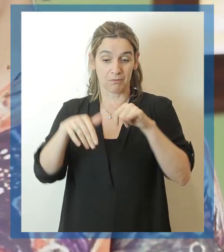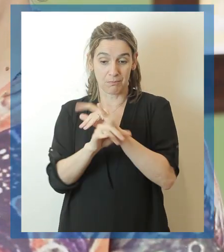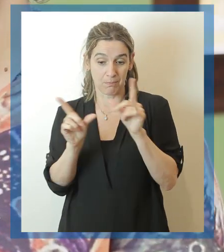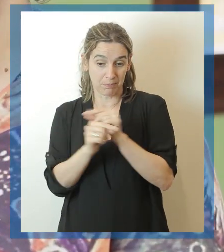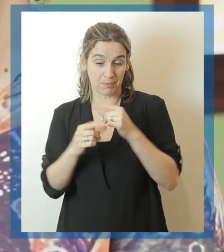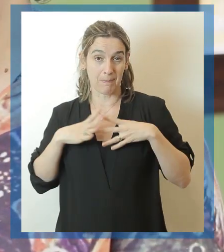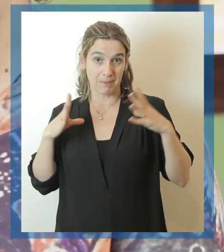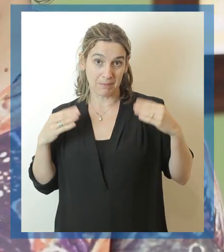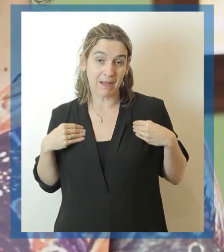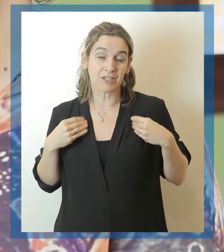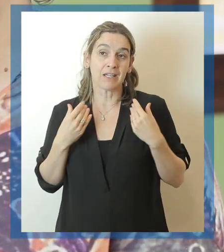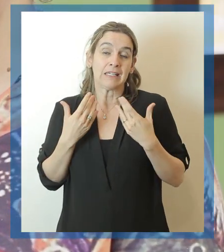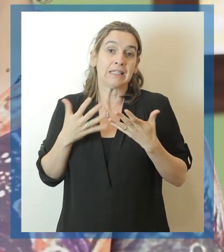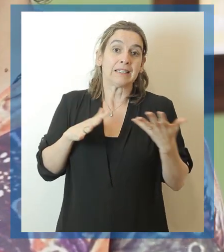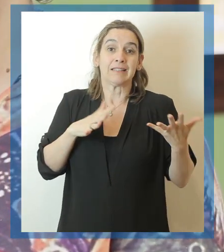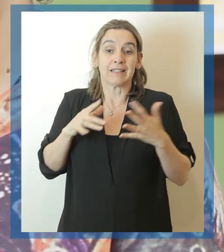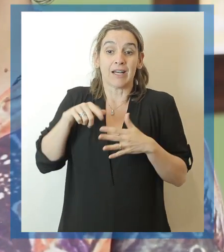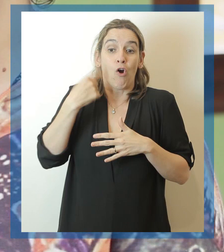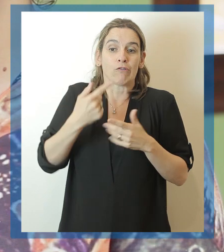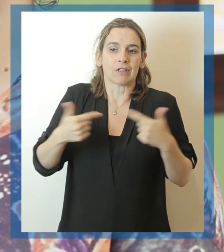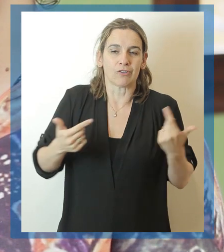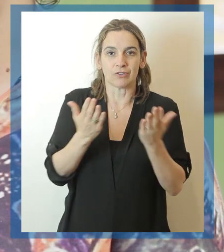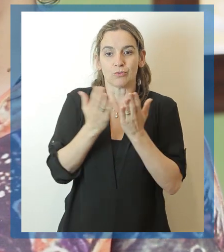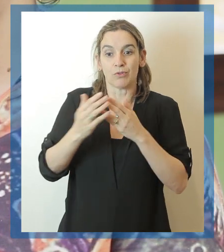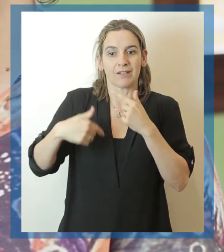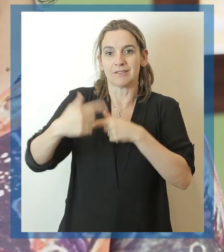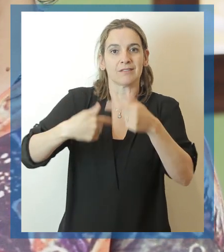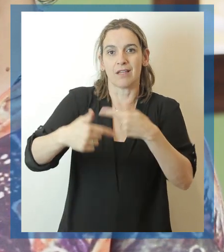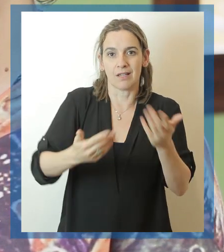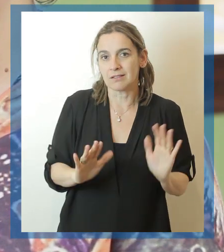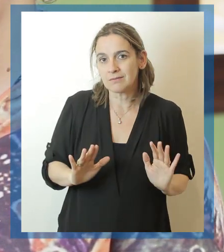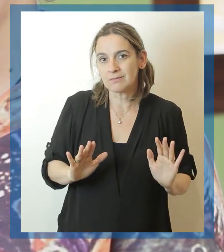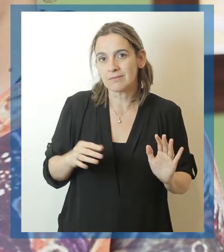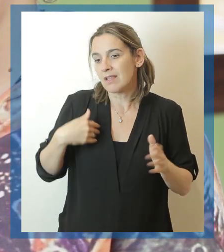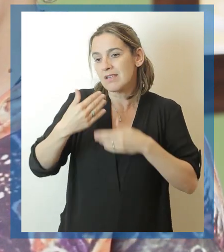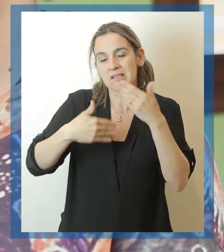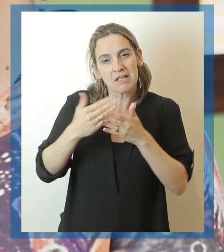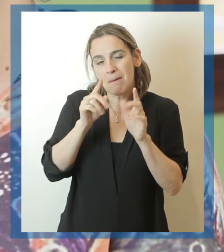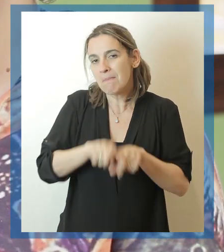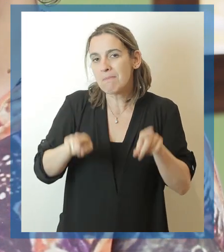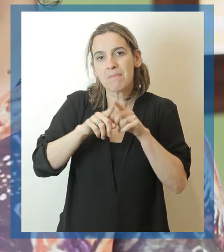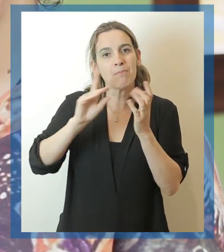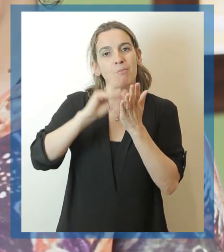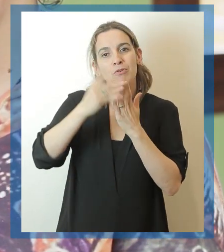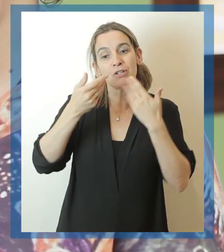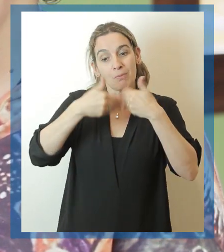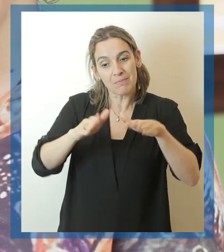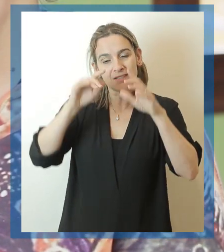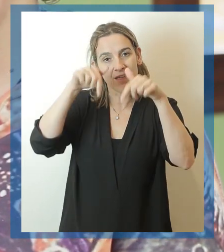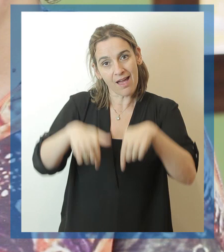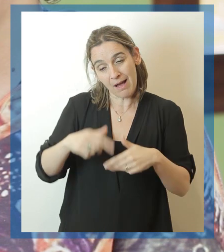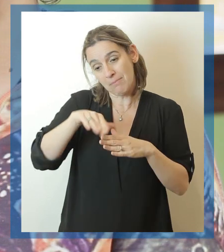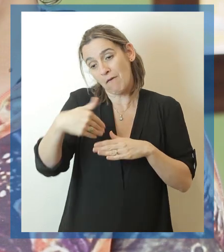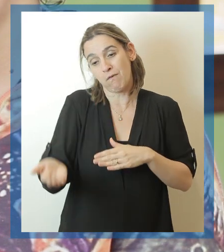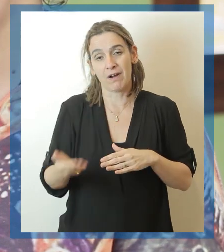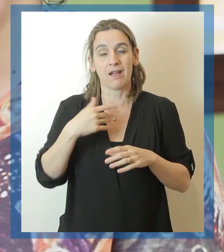seguir el estudio, porque acá termino primaria, e intentar de hacer otra cosa, de estudiar otra cosa, y